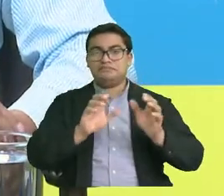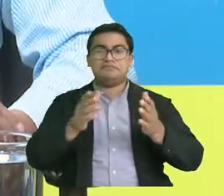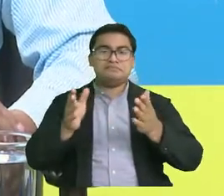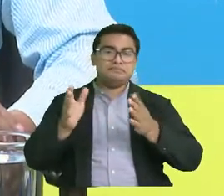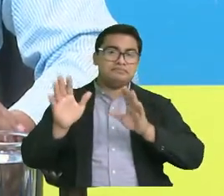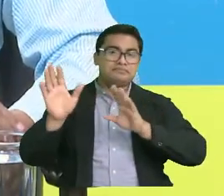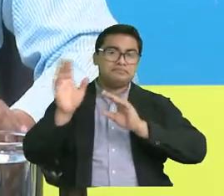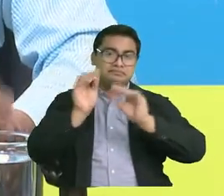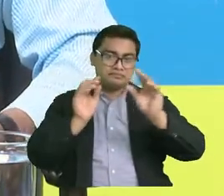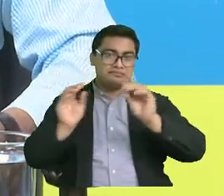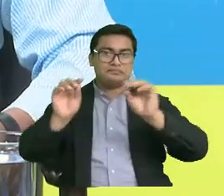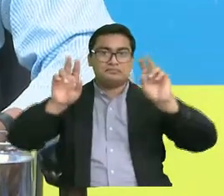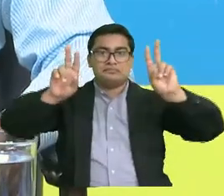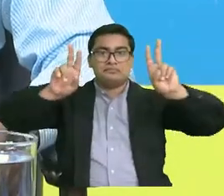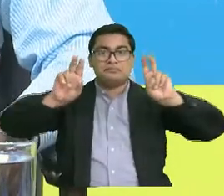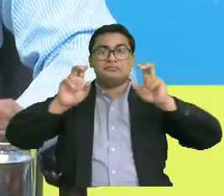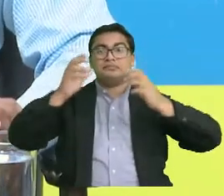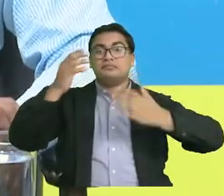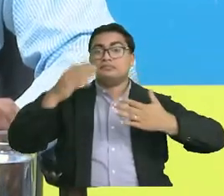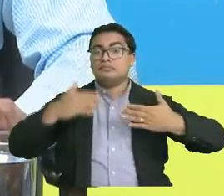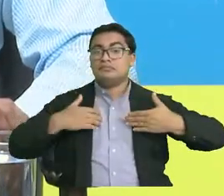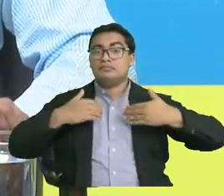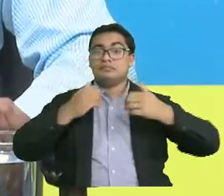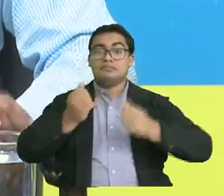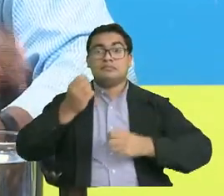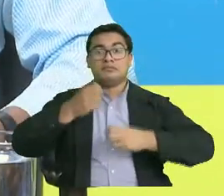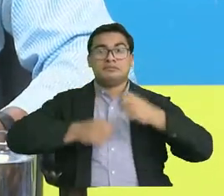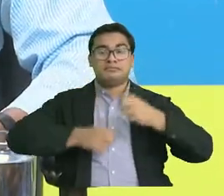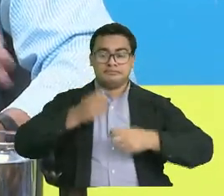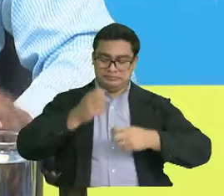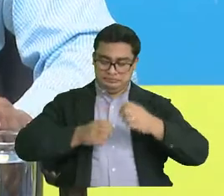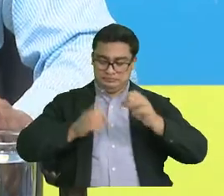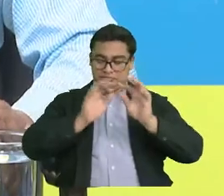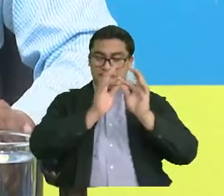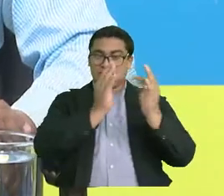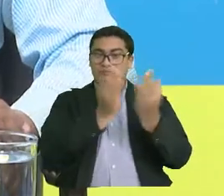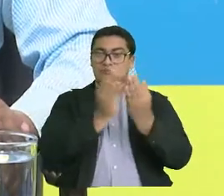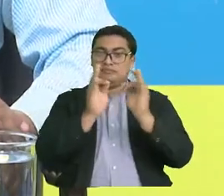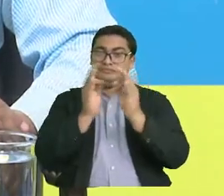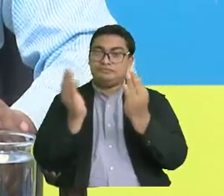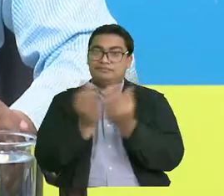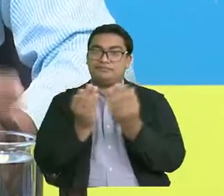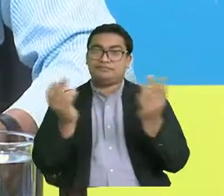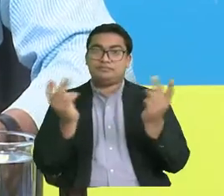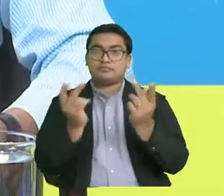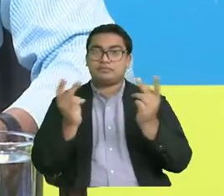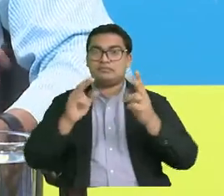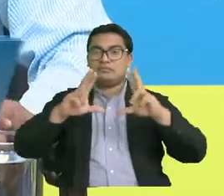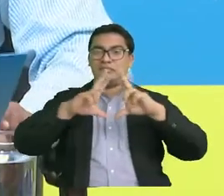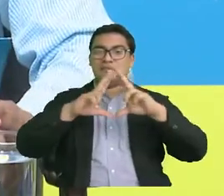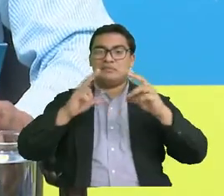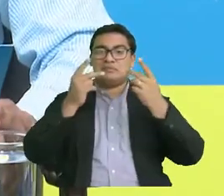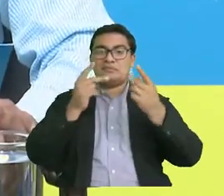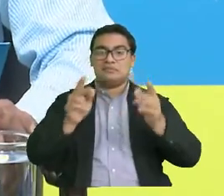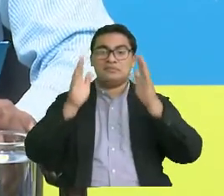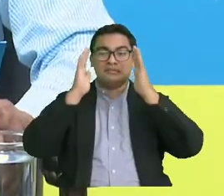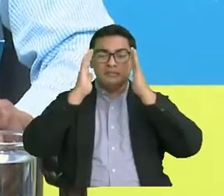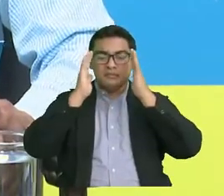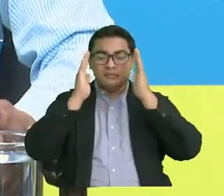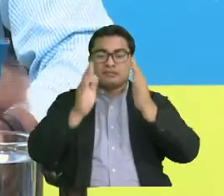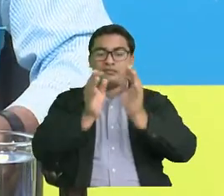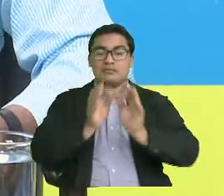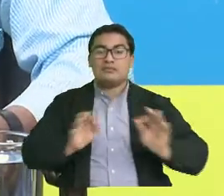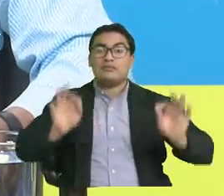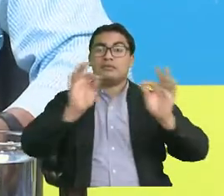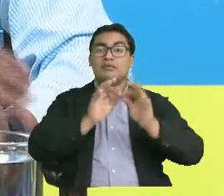temas de salud que afectan a la sociedad nicaragüense, nuestra salud, pero sobre todo enfocados en la